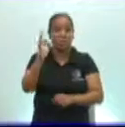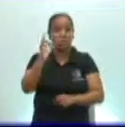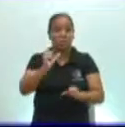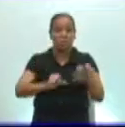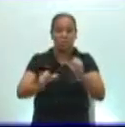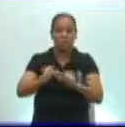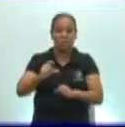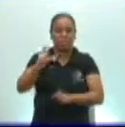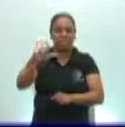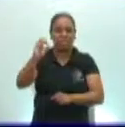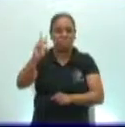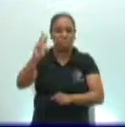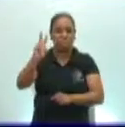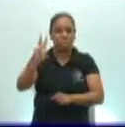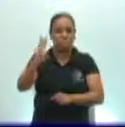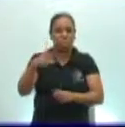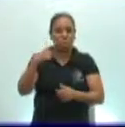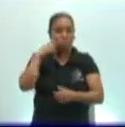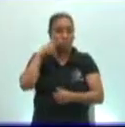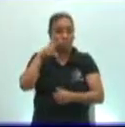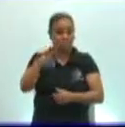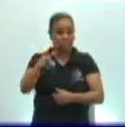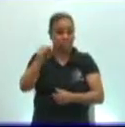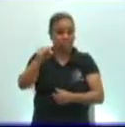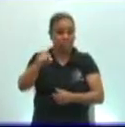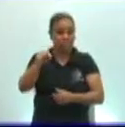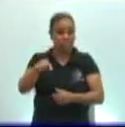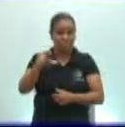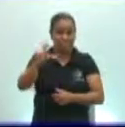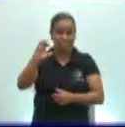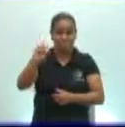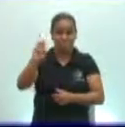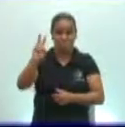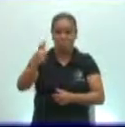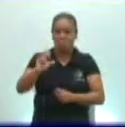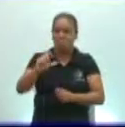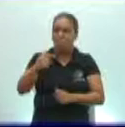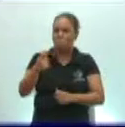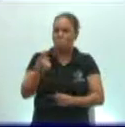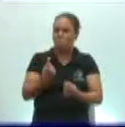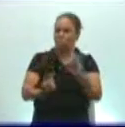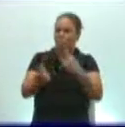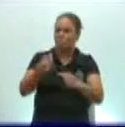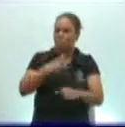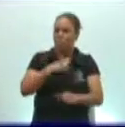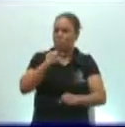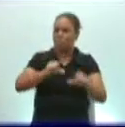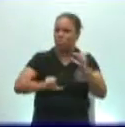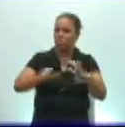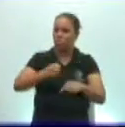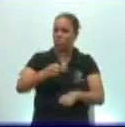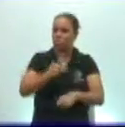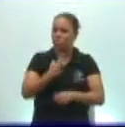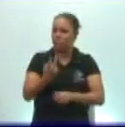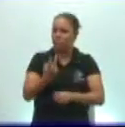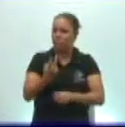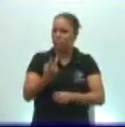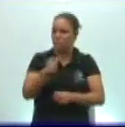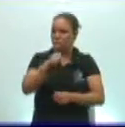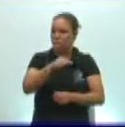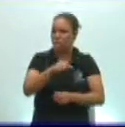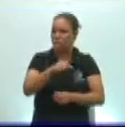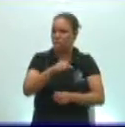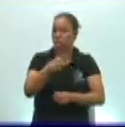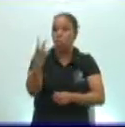CO2. Fíjense que en esta fórmula química, ¿cuántos elementos químicos tenemos representados? Tenemos